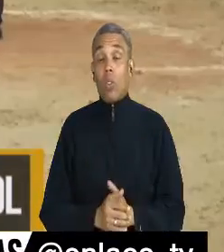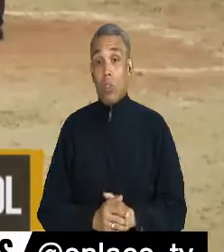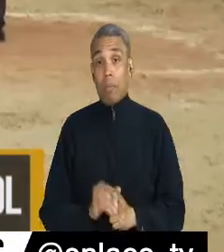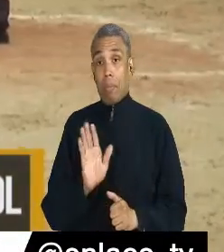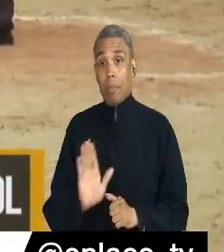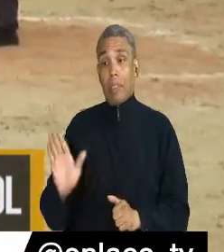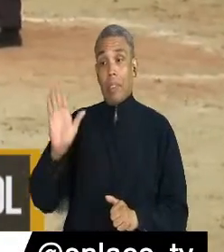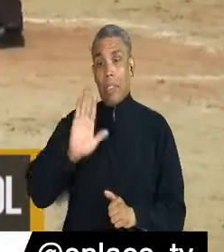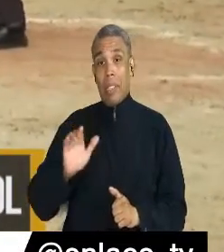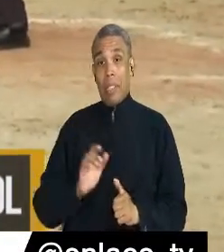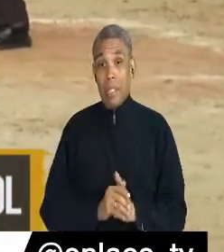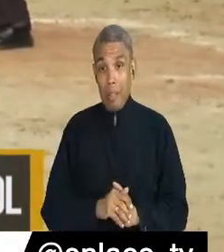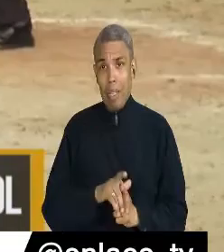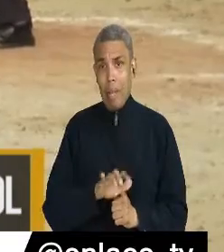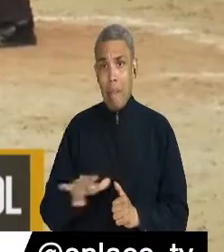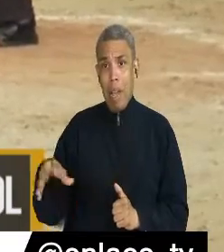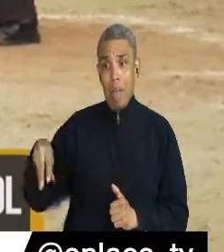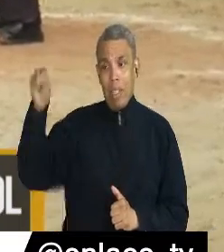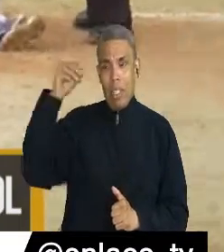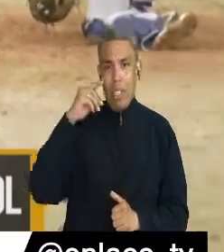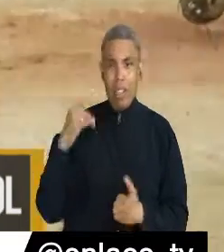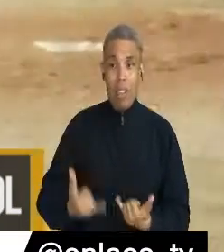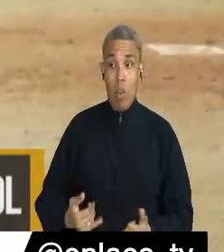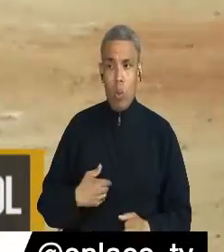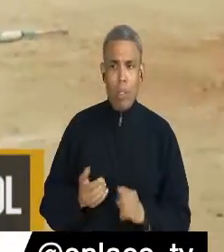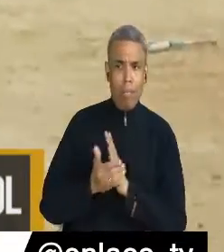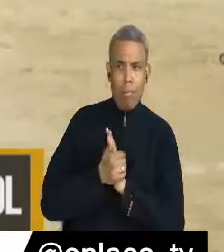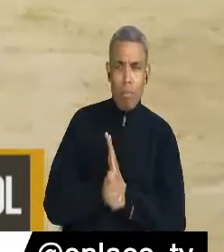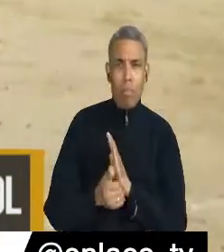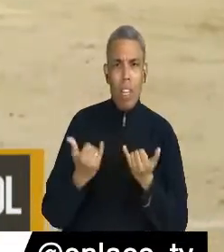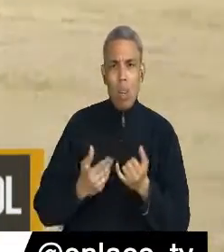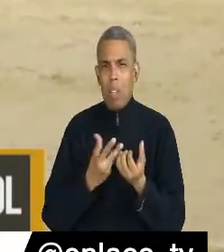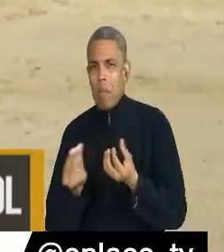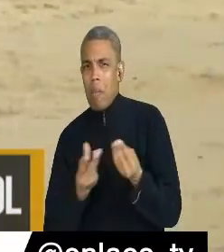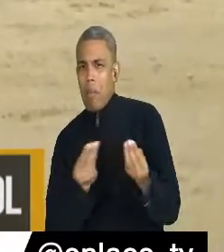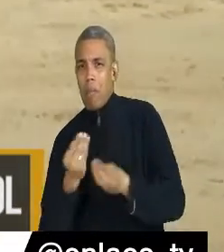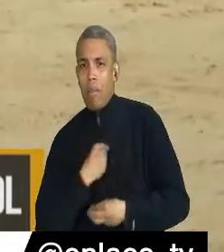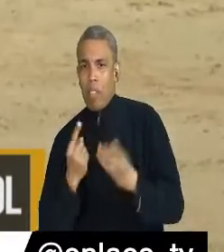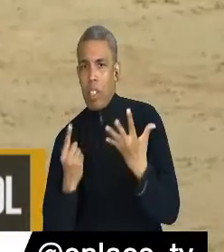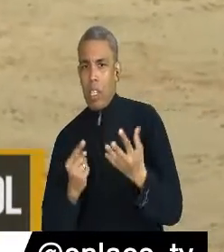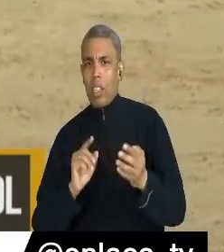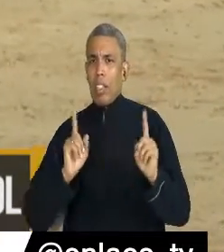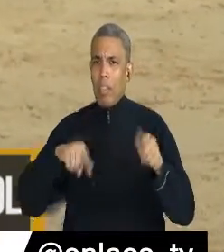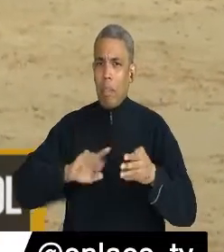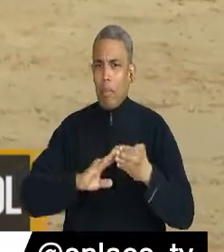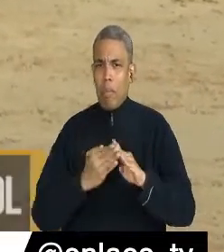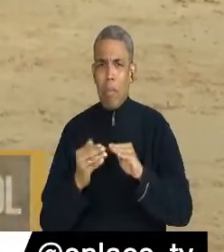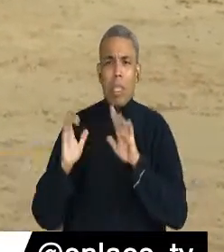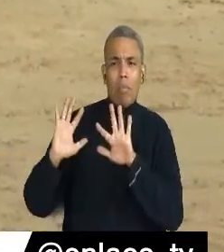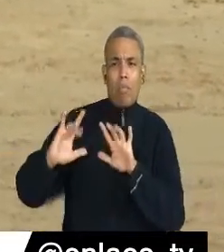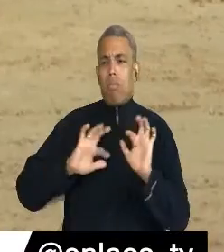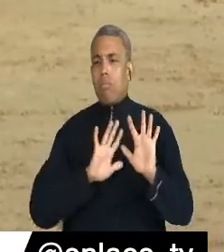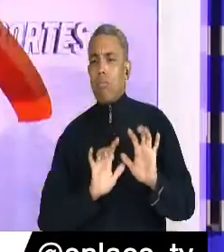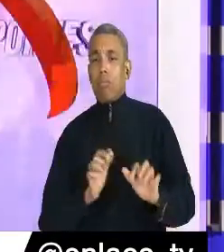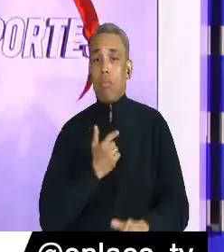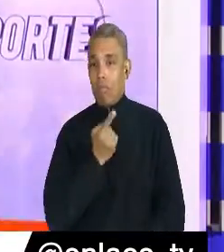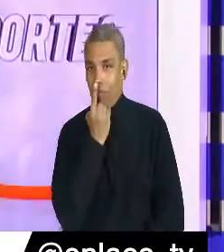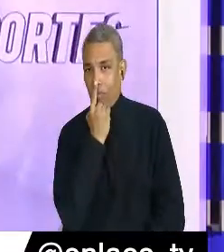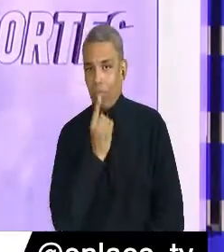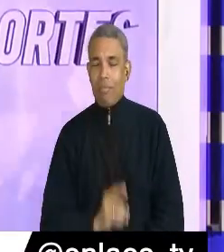más de 600 personas entre equipos y delegaciones a parte de los acompañantes han llegado a la ciudad para estos partidos